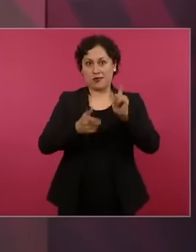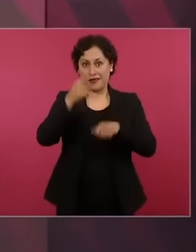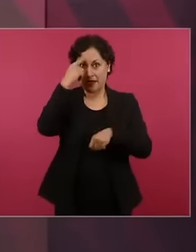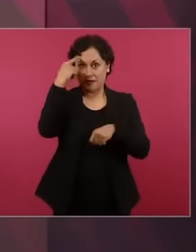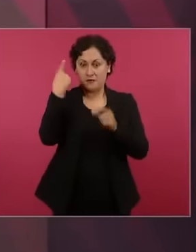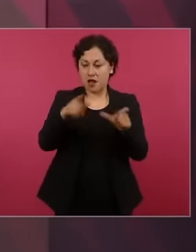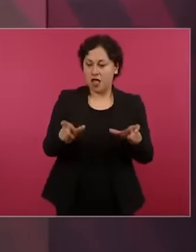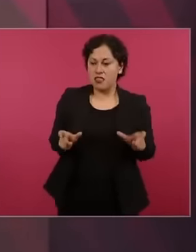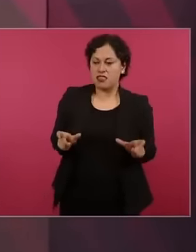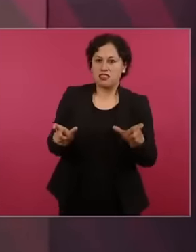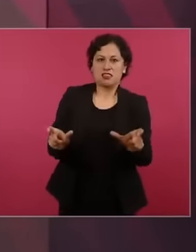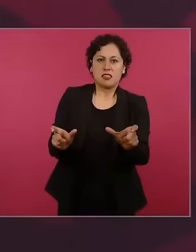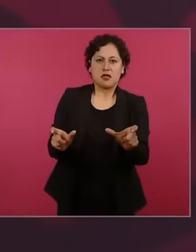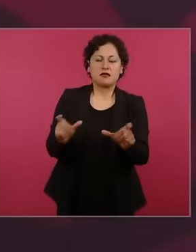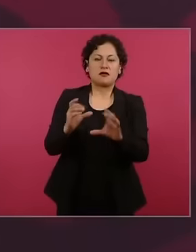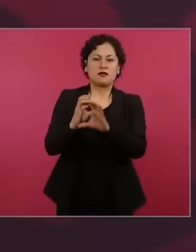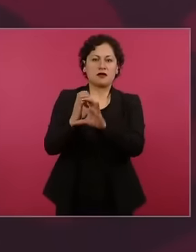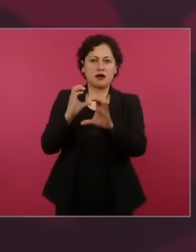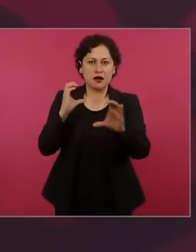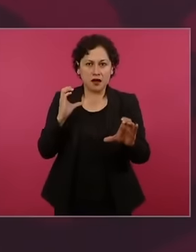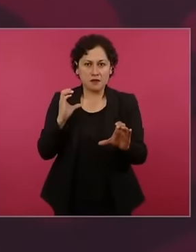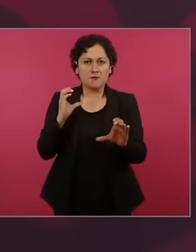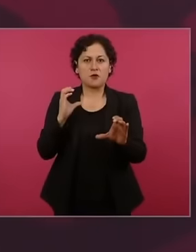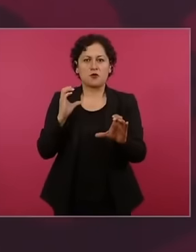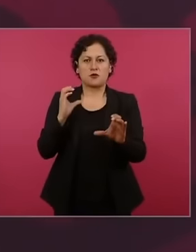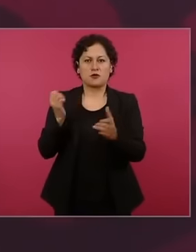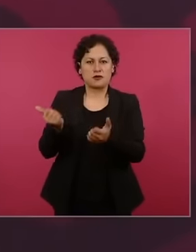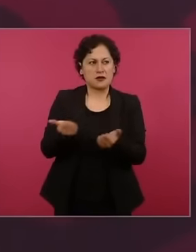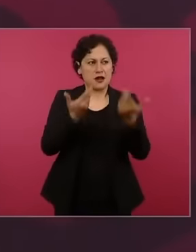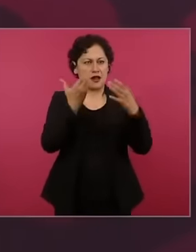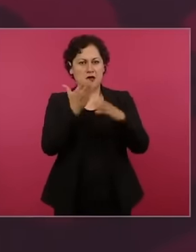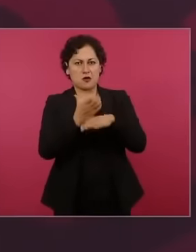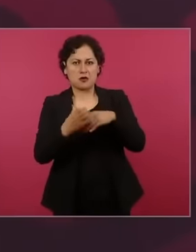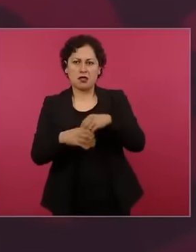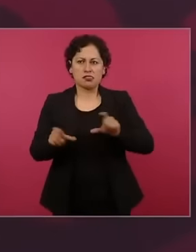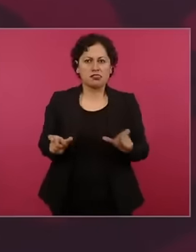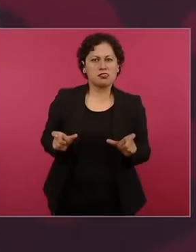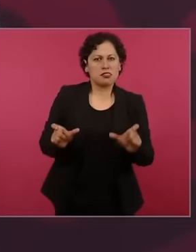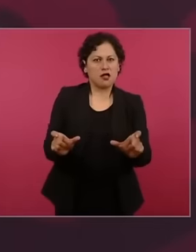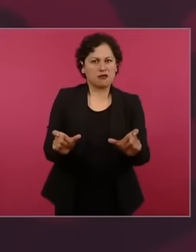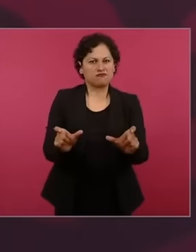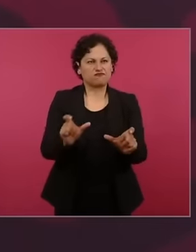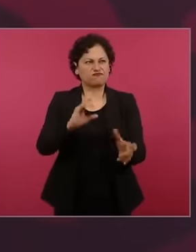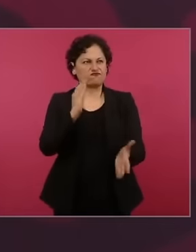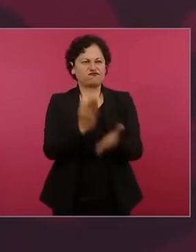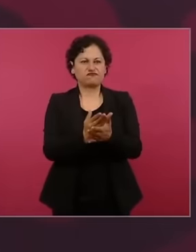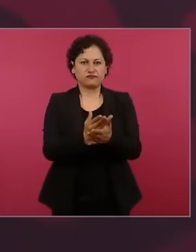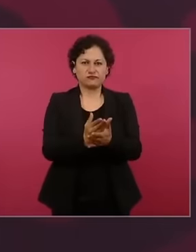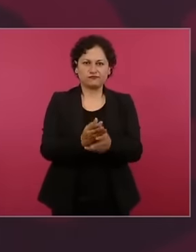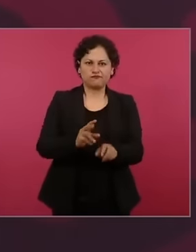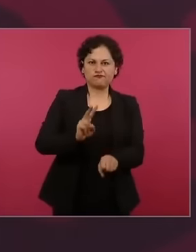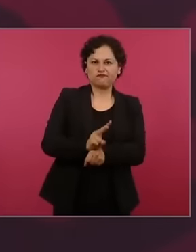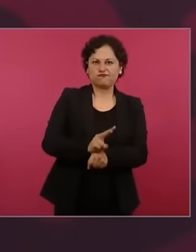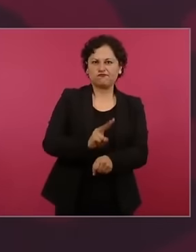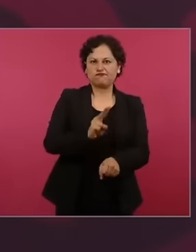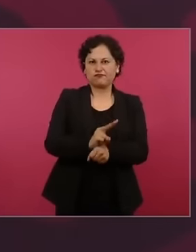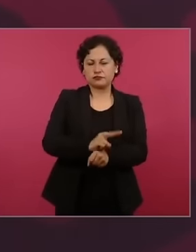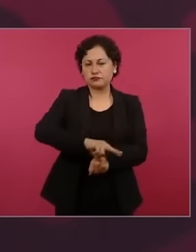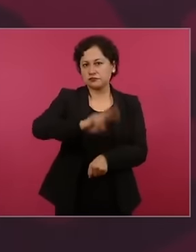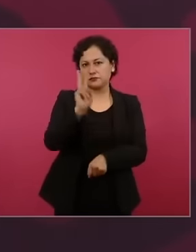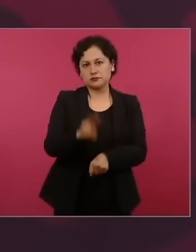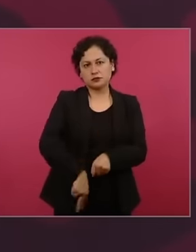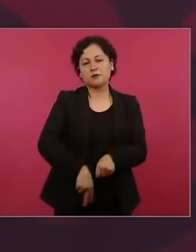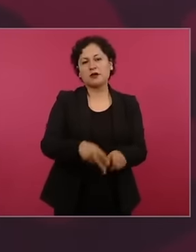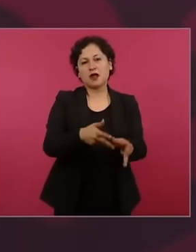de transportes de carga, y habían grandes colas.